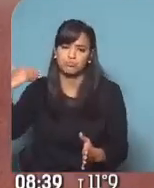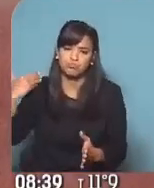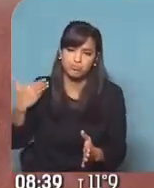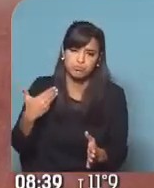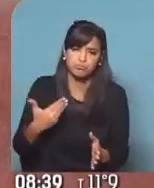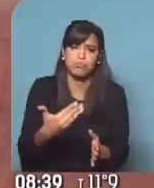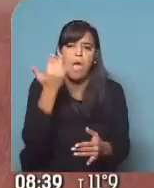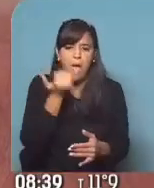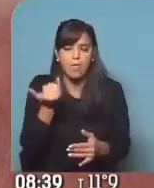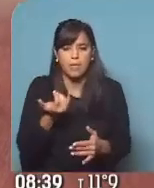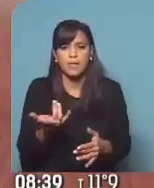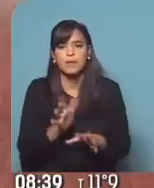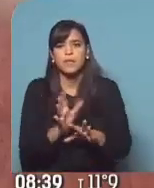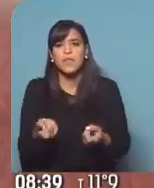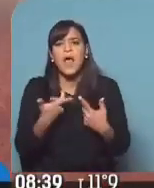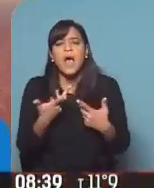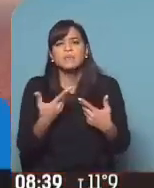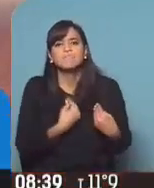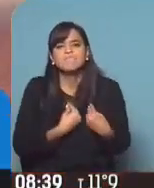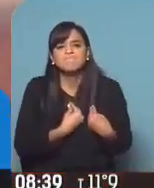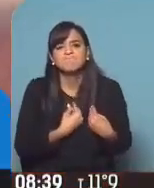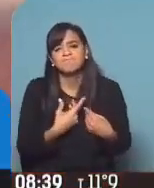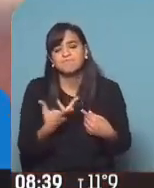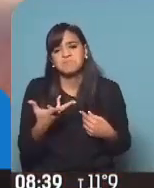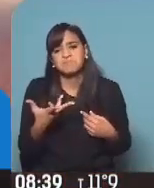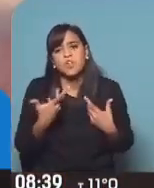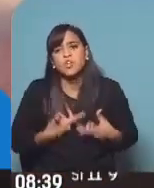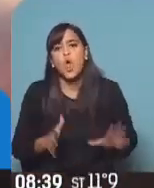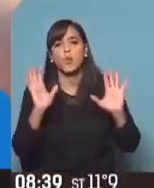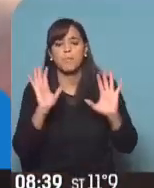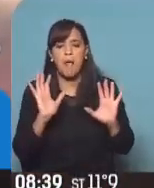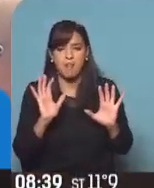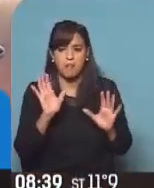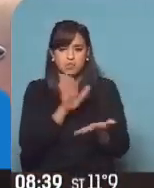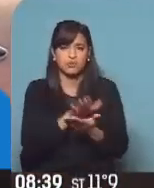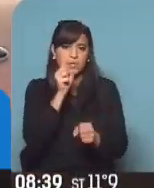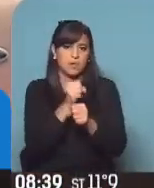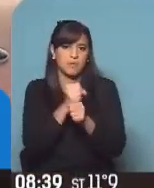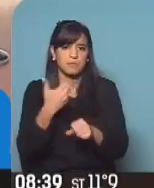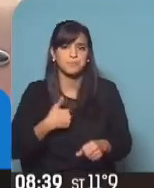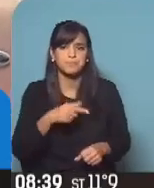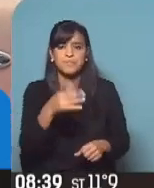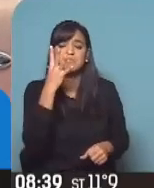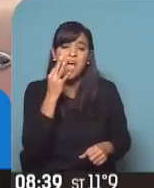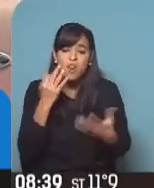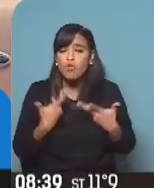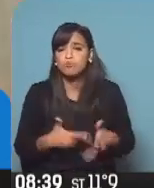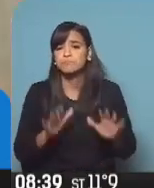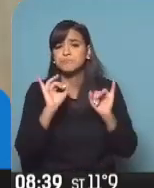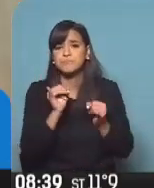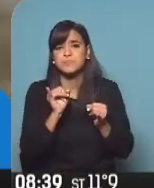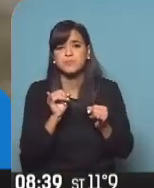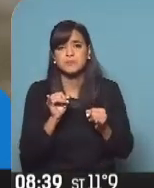de la sensación de que es también parte habitual de lo que es la fotografía del trabajo de argentina si es es algo habitual pero